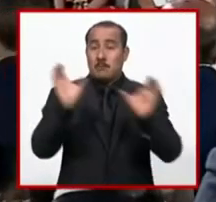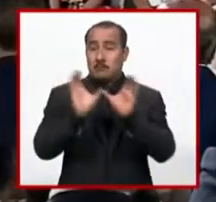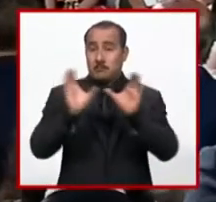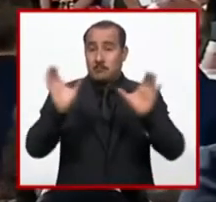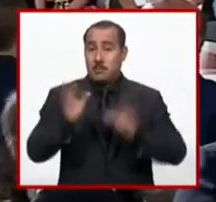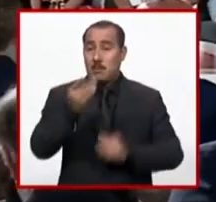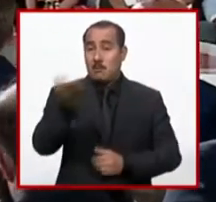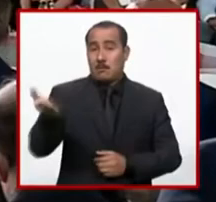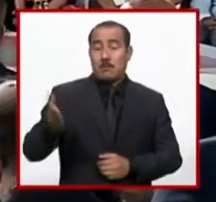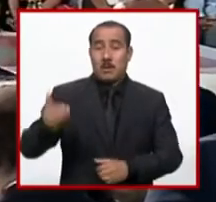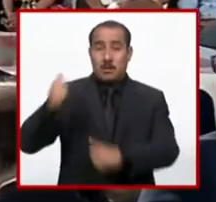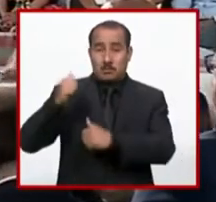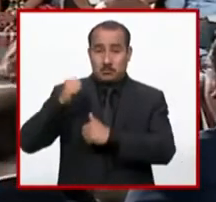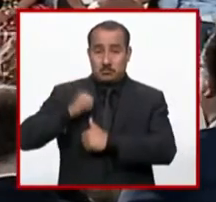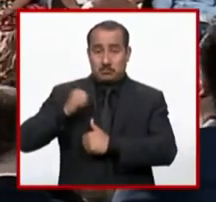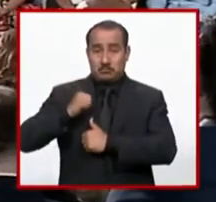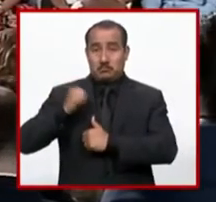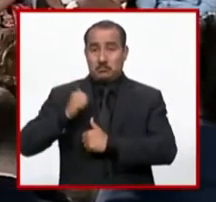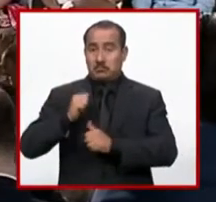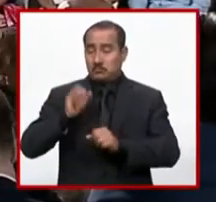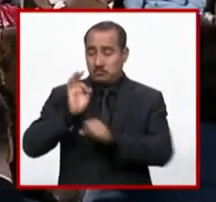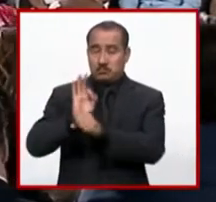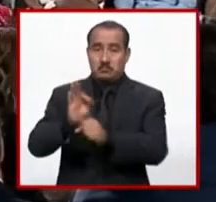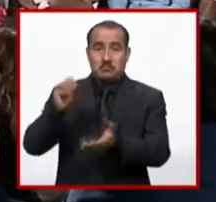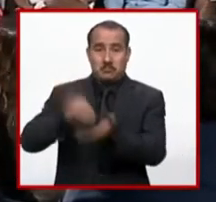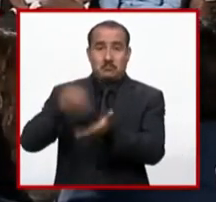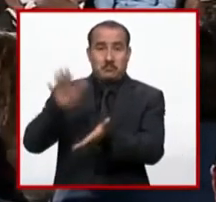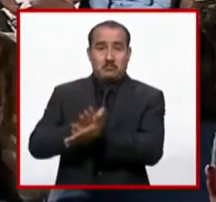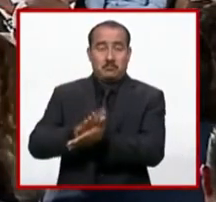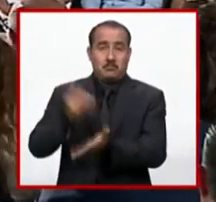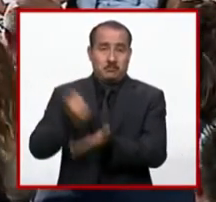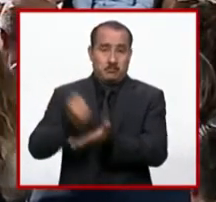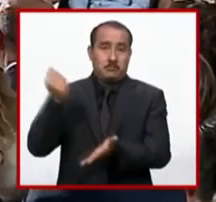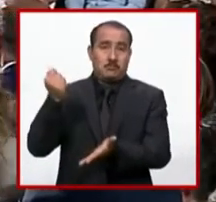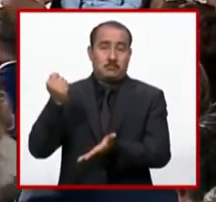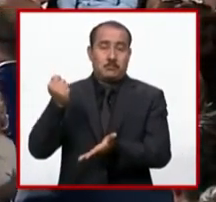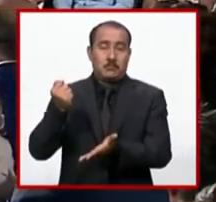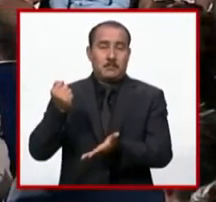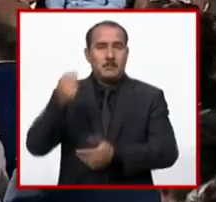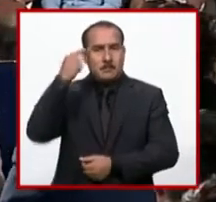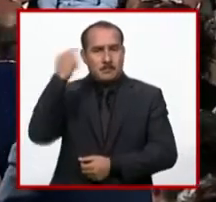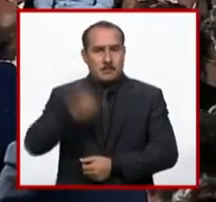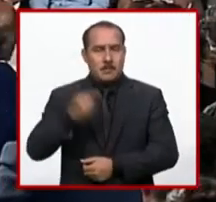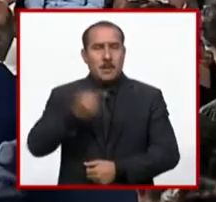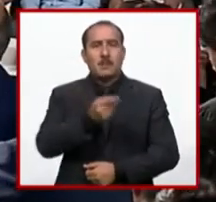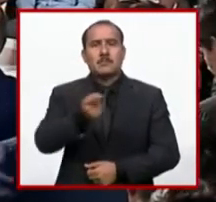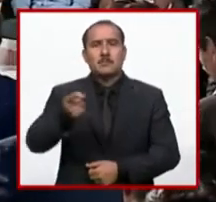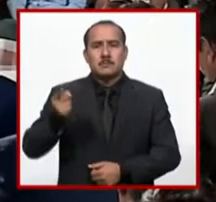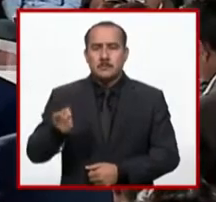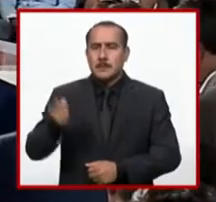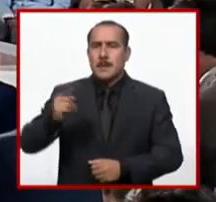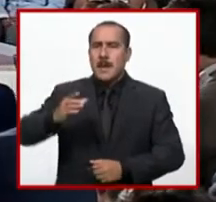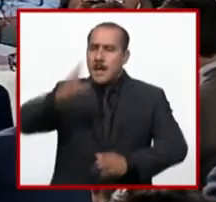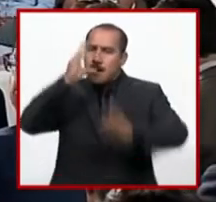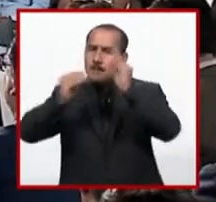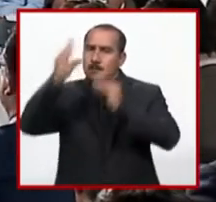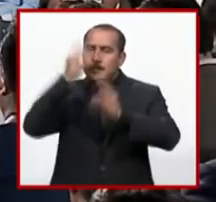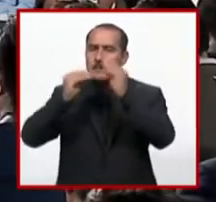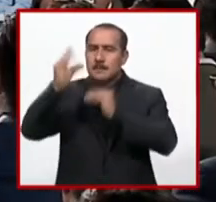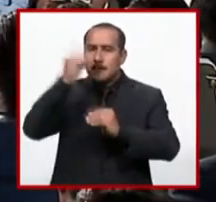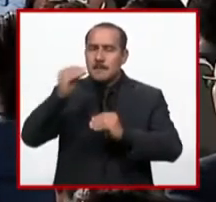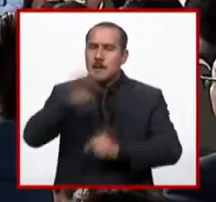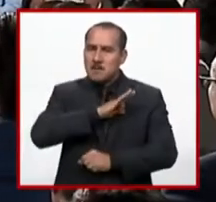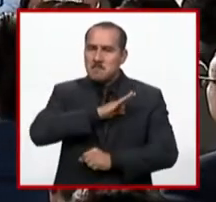sus agentes a nivel nacional. Porque tenemos que acompañarlos para que tengan la capacitación adecuada y